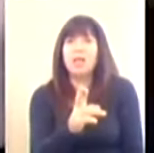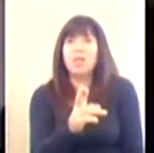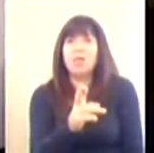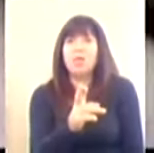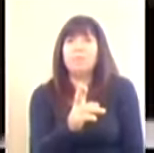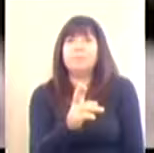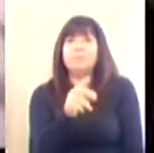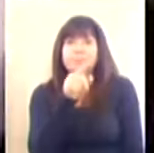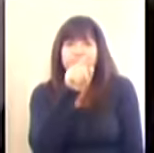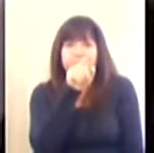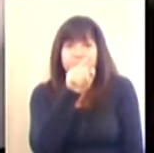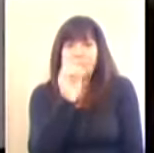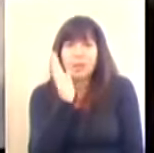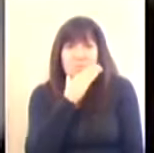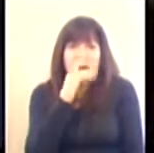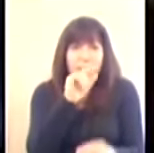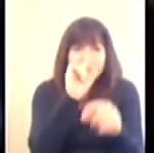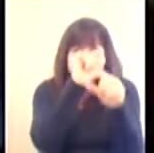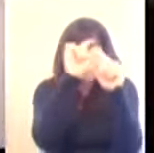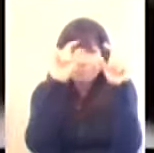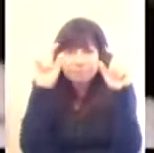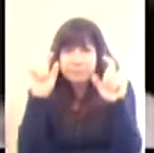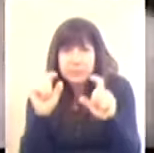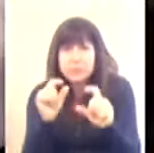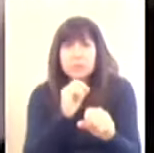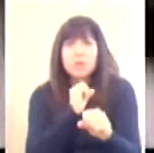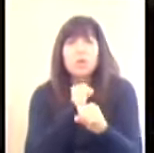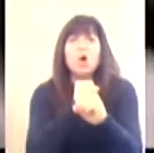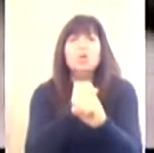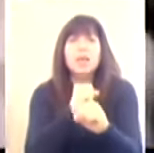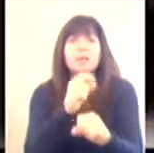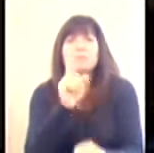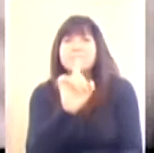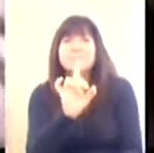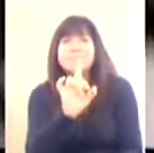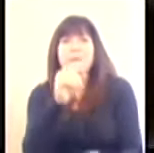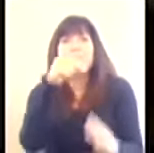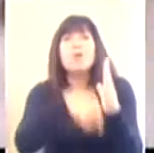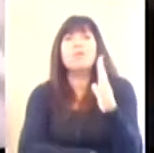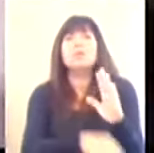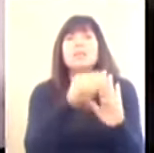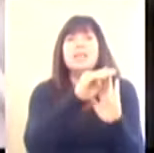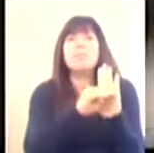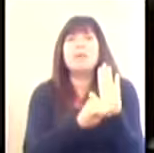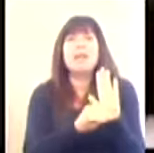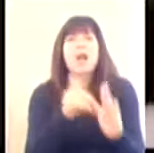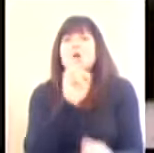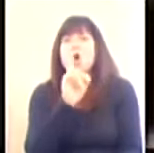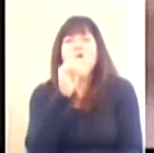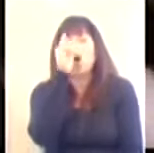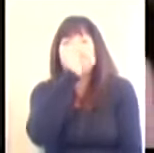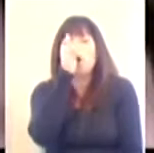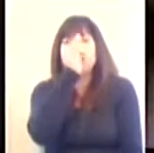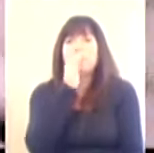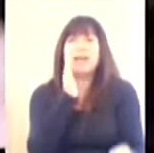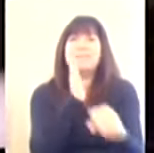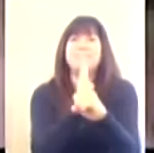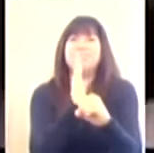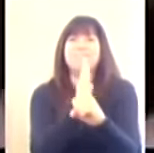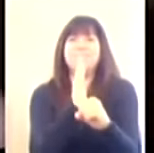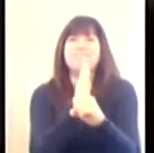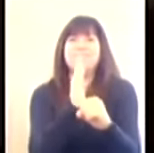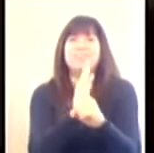ninguna letra chica, no hay ninguna razón por la cual oponerse a profundizar las medidas de descontaminar el transporte y la calefacción de Chile y